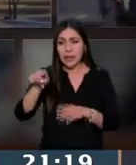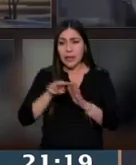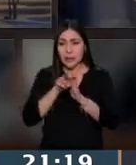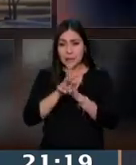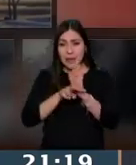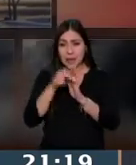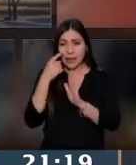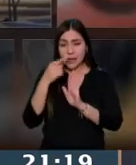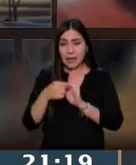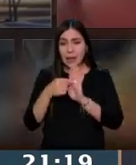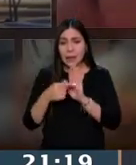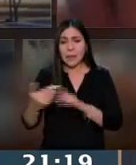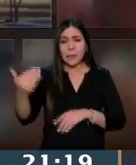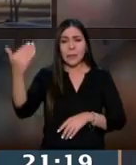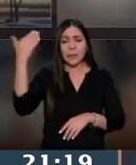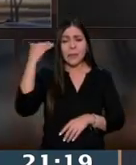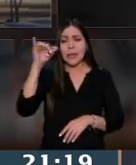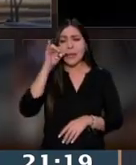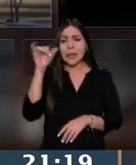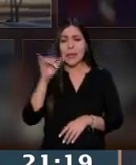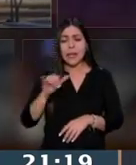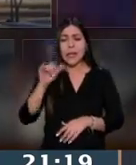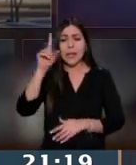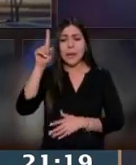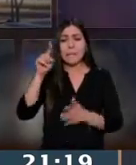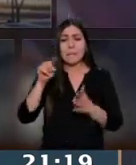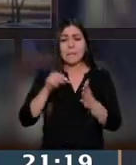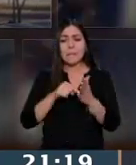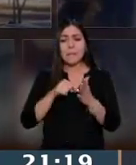año 2019.